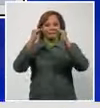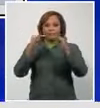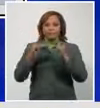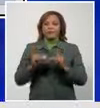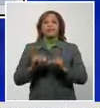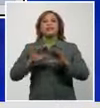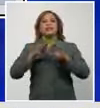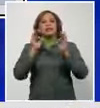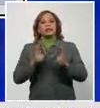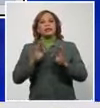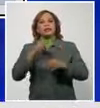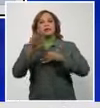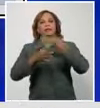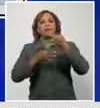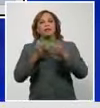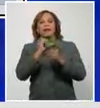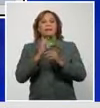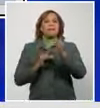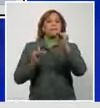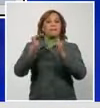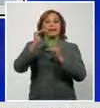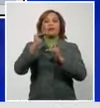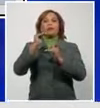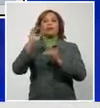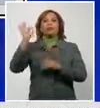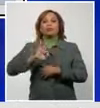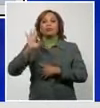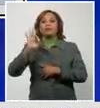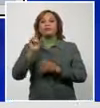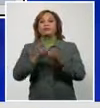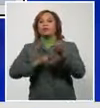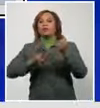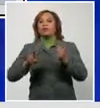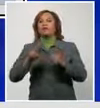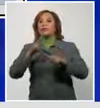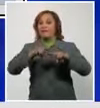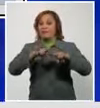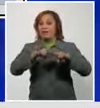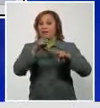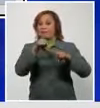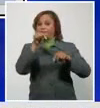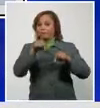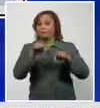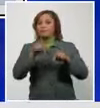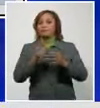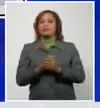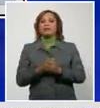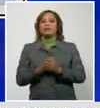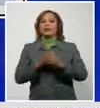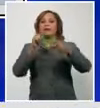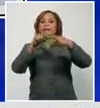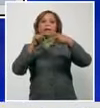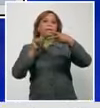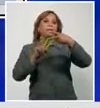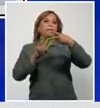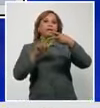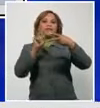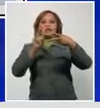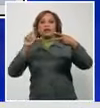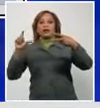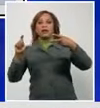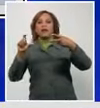el mayor porciento en la provincia de La Habana, le sigue Villa Clara,